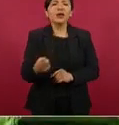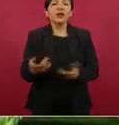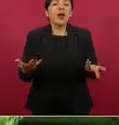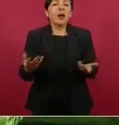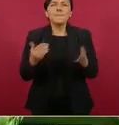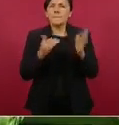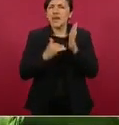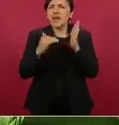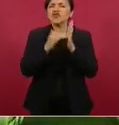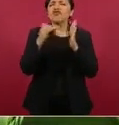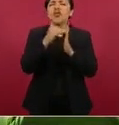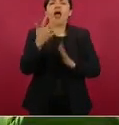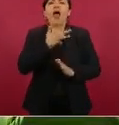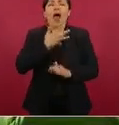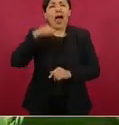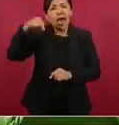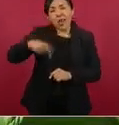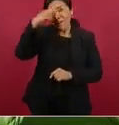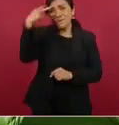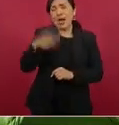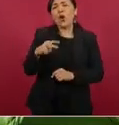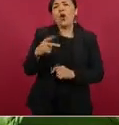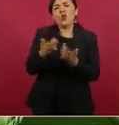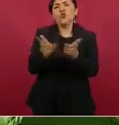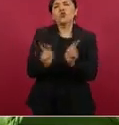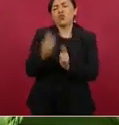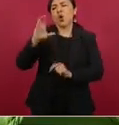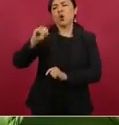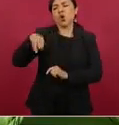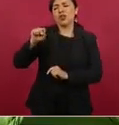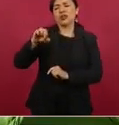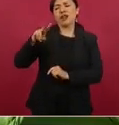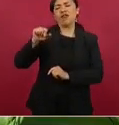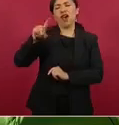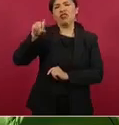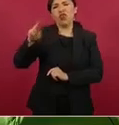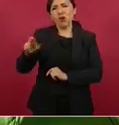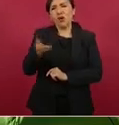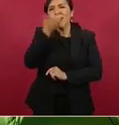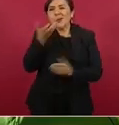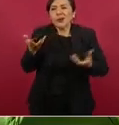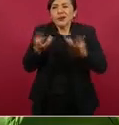los conservadores en México, millones,